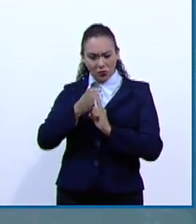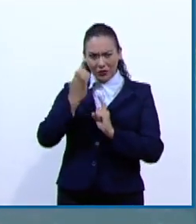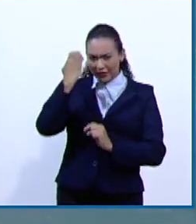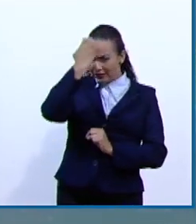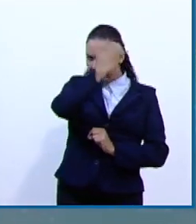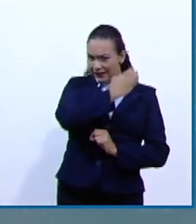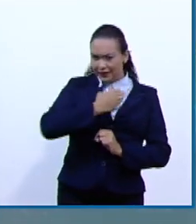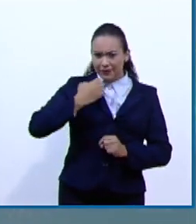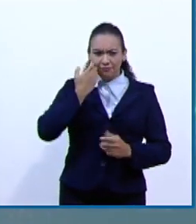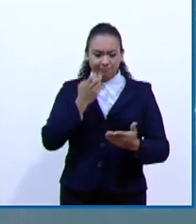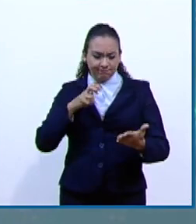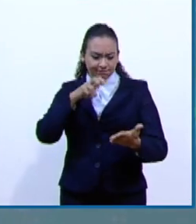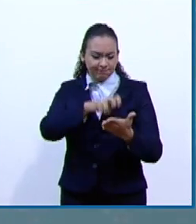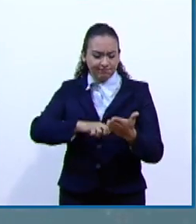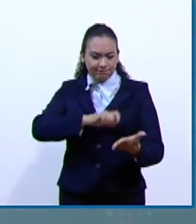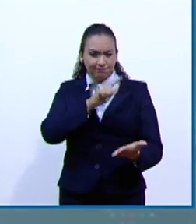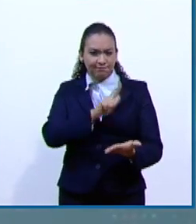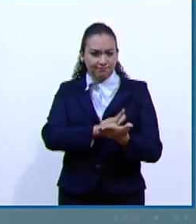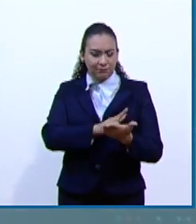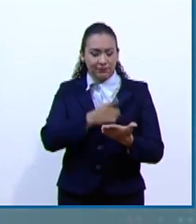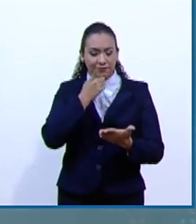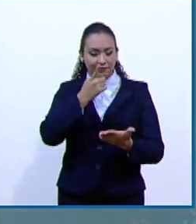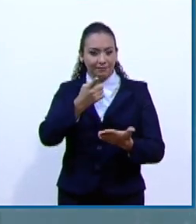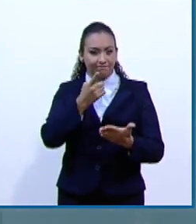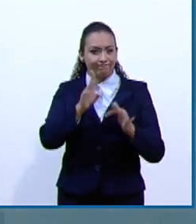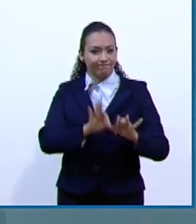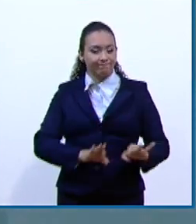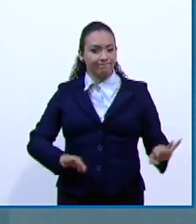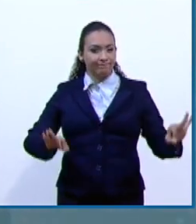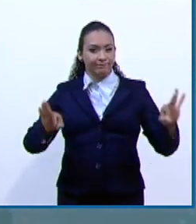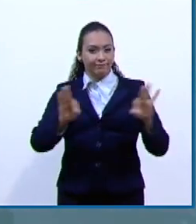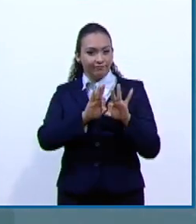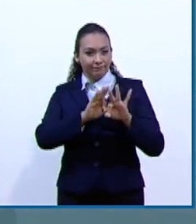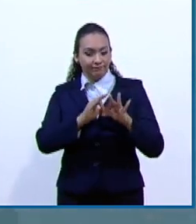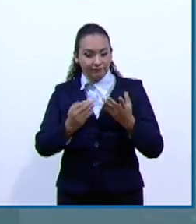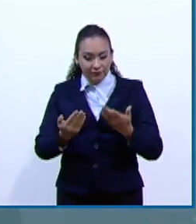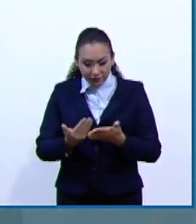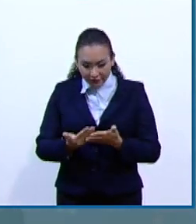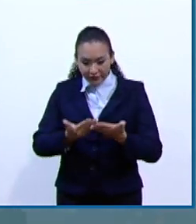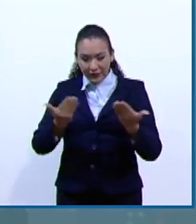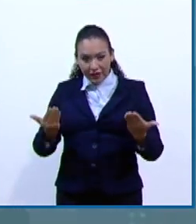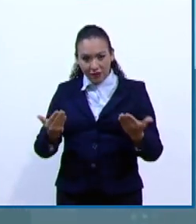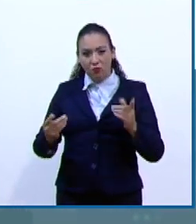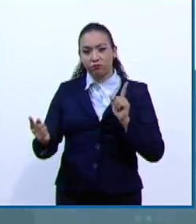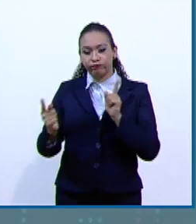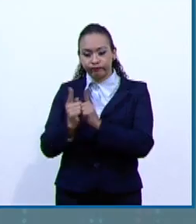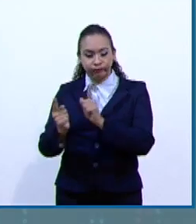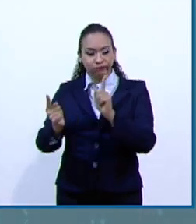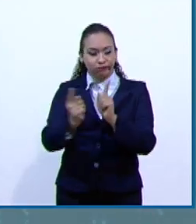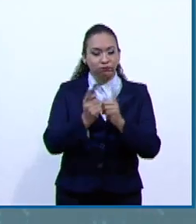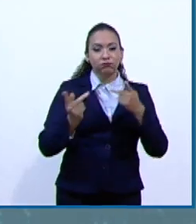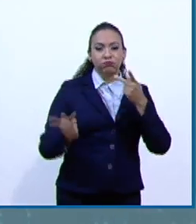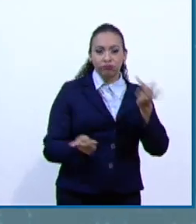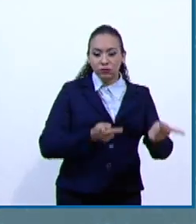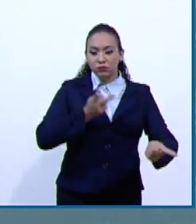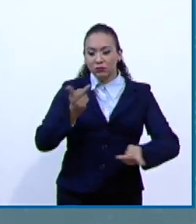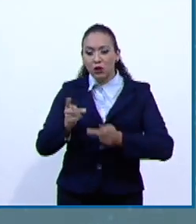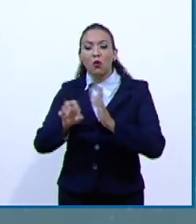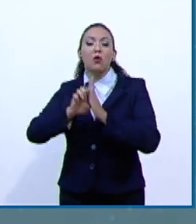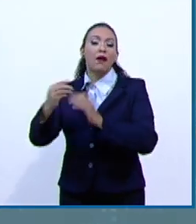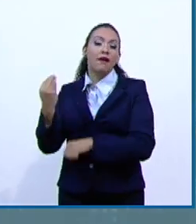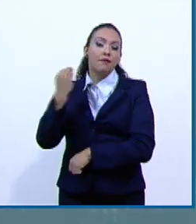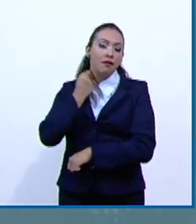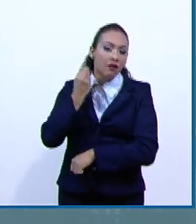reforma judicial. Señaló que es indispensable generar un proceso de consulta abierto y transparente con barras y colegios de